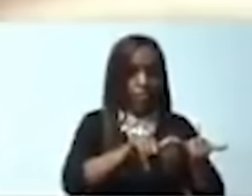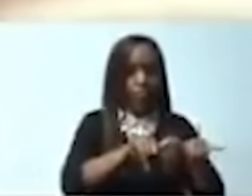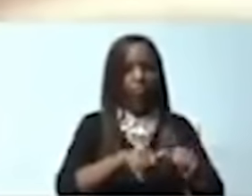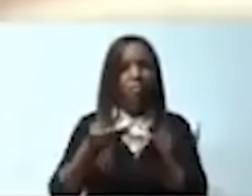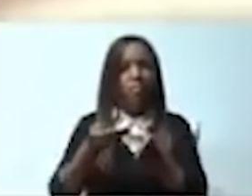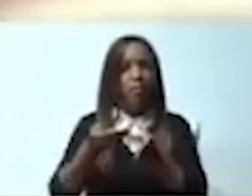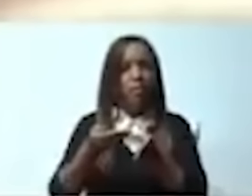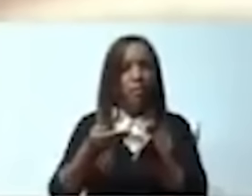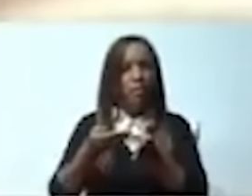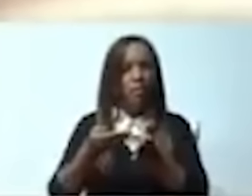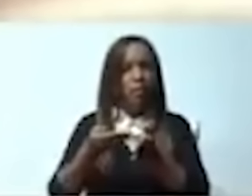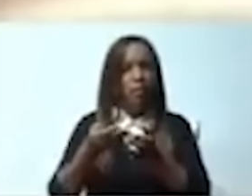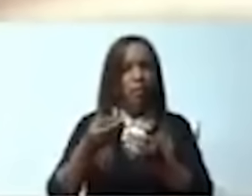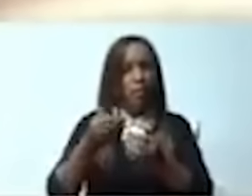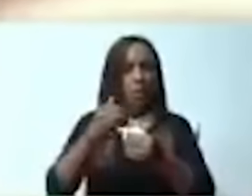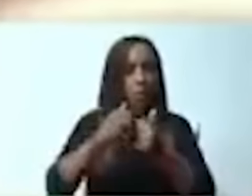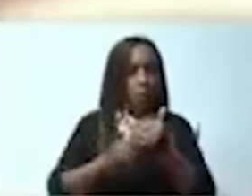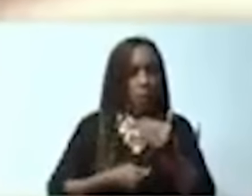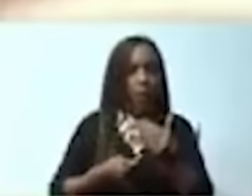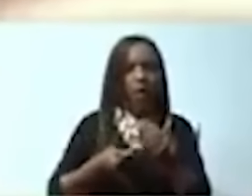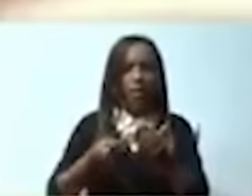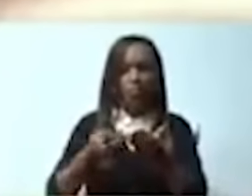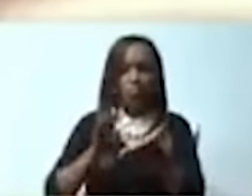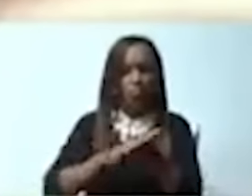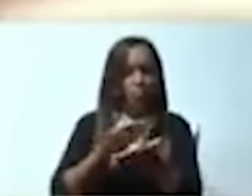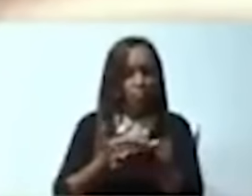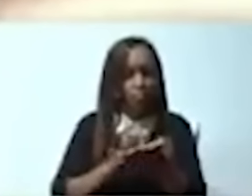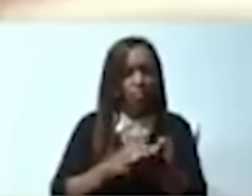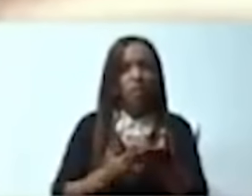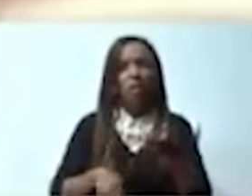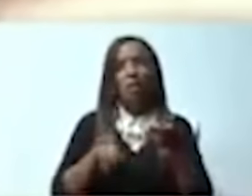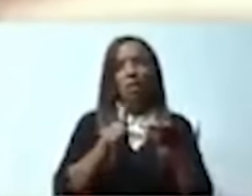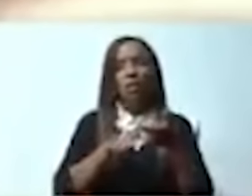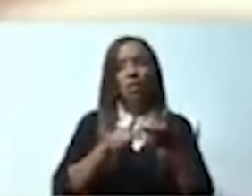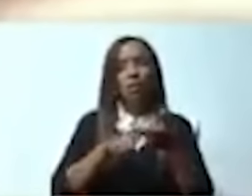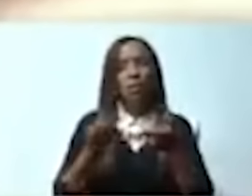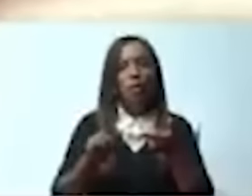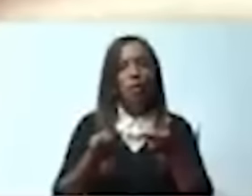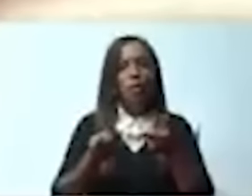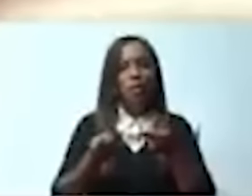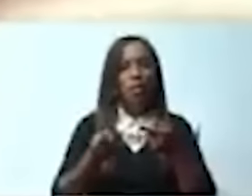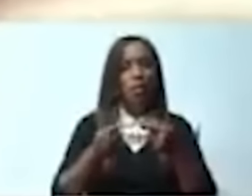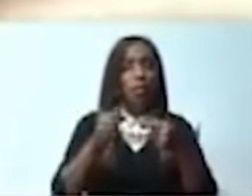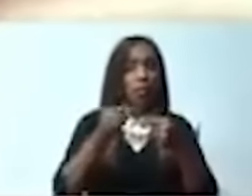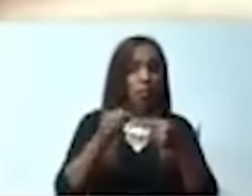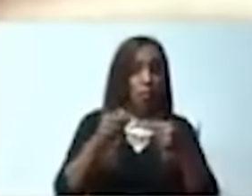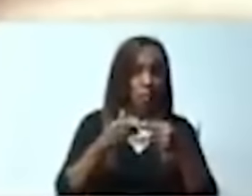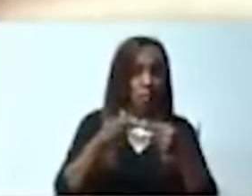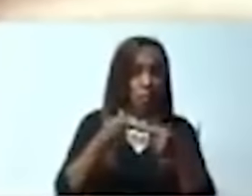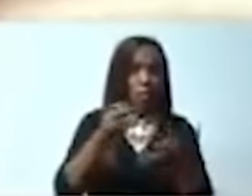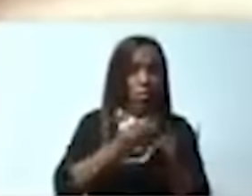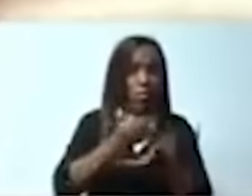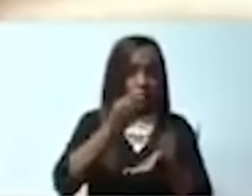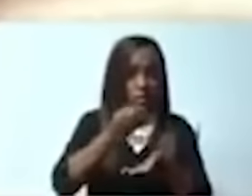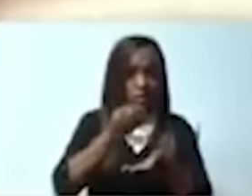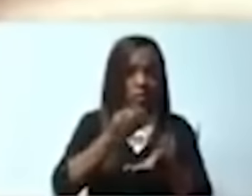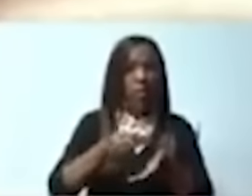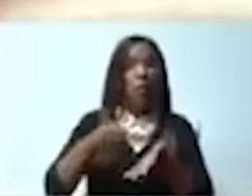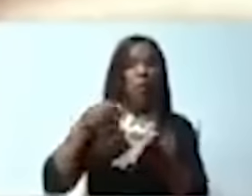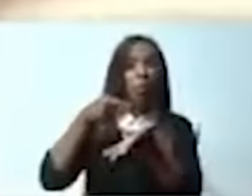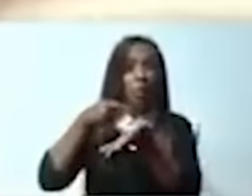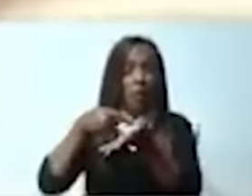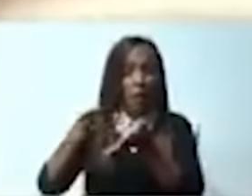vamos al baño como una lata de guandules por la cual tuve que pagar 22 pesos de impuestos al Estado dominicano o